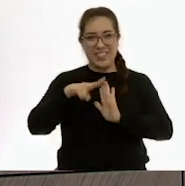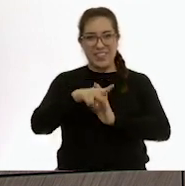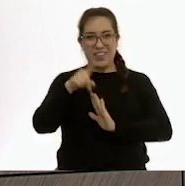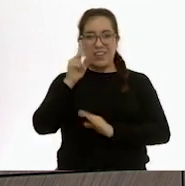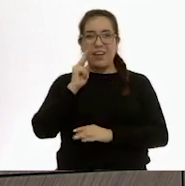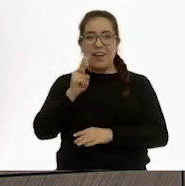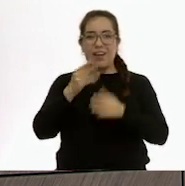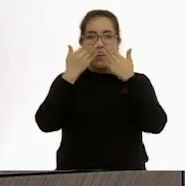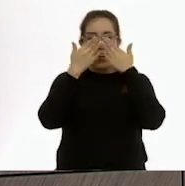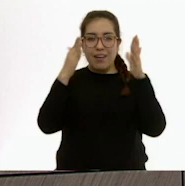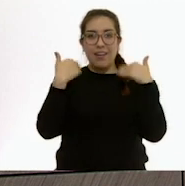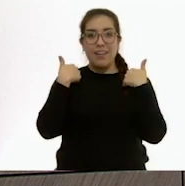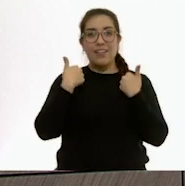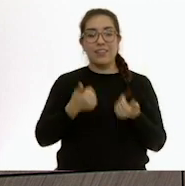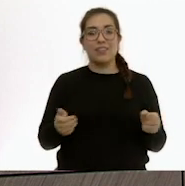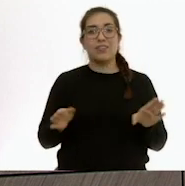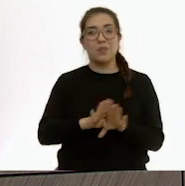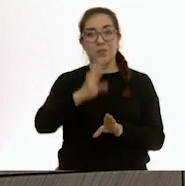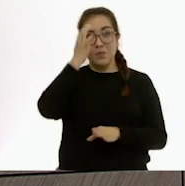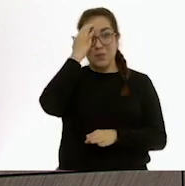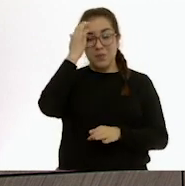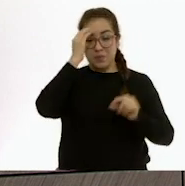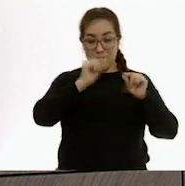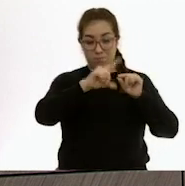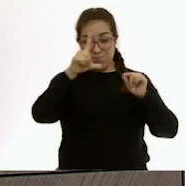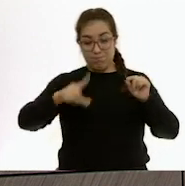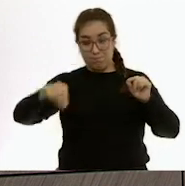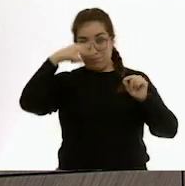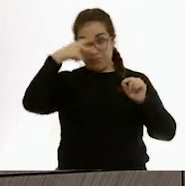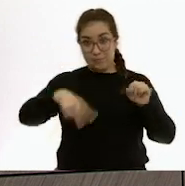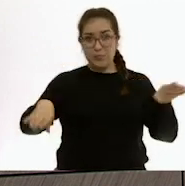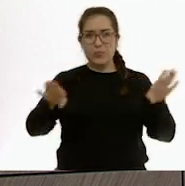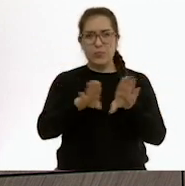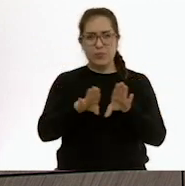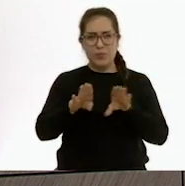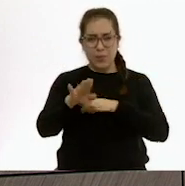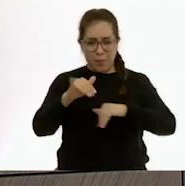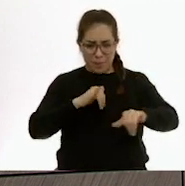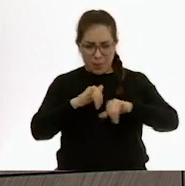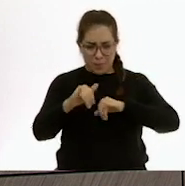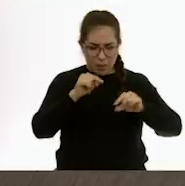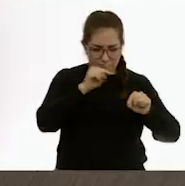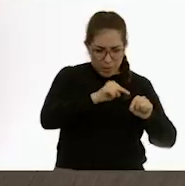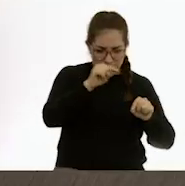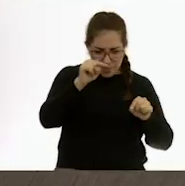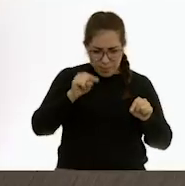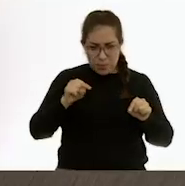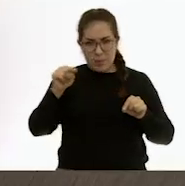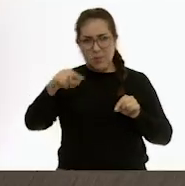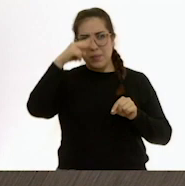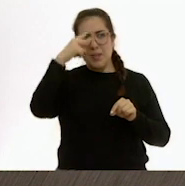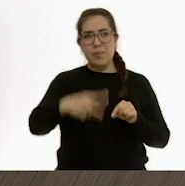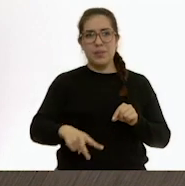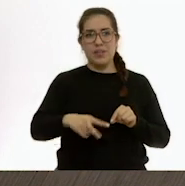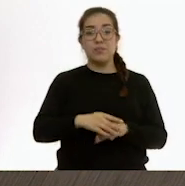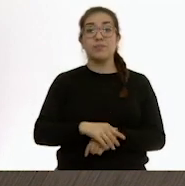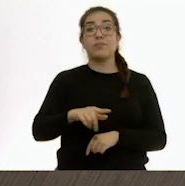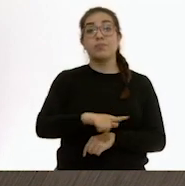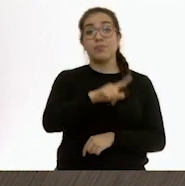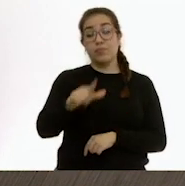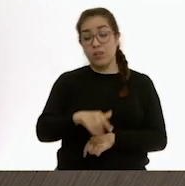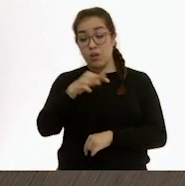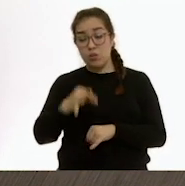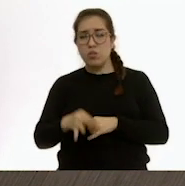en el conocimiento de los límites territoriales y en la ubicación de las fronteras de México. Al final te haremos